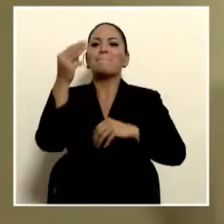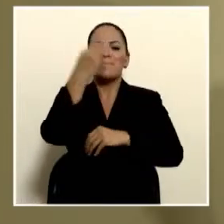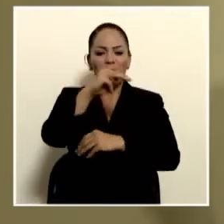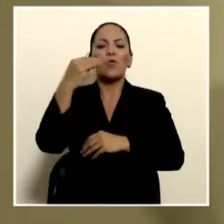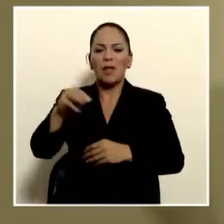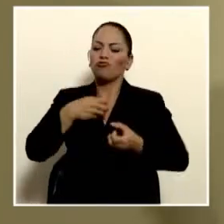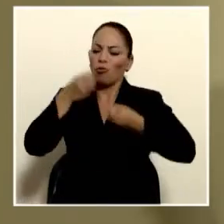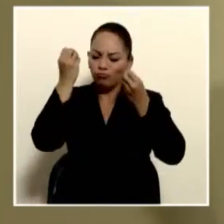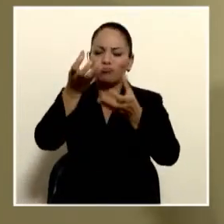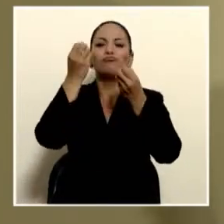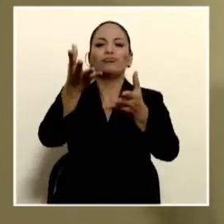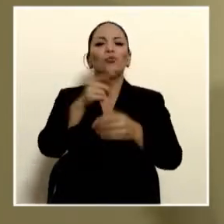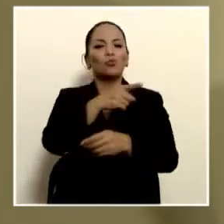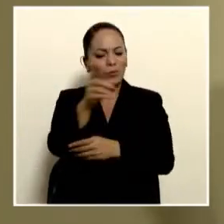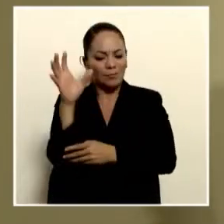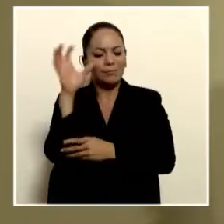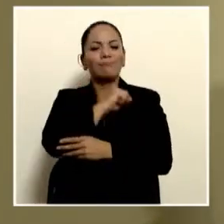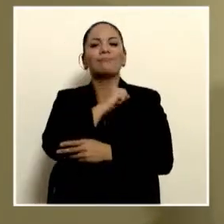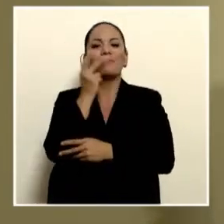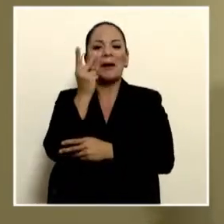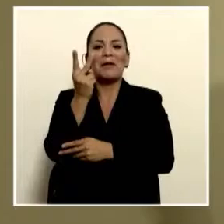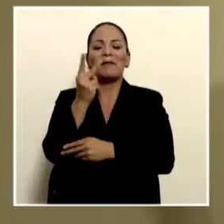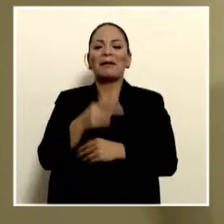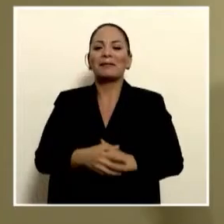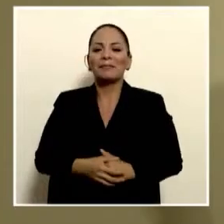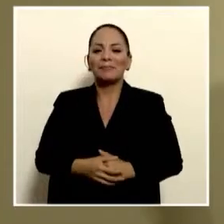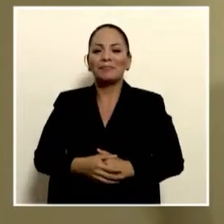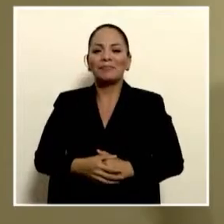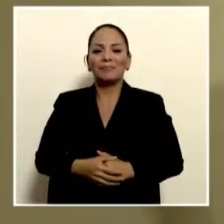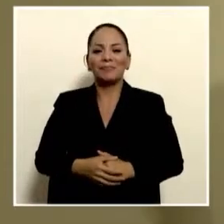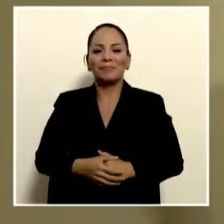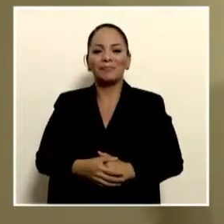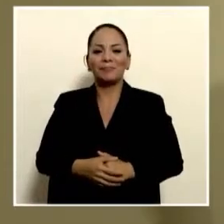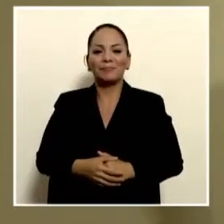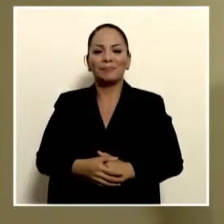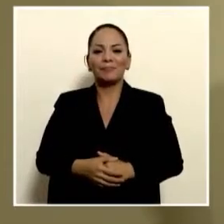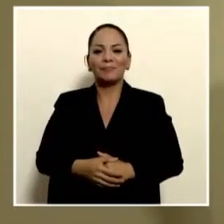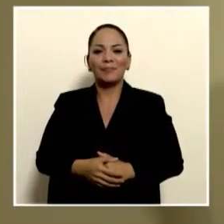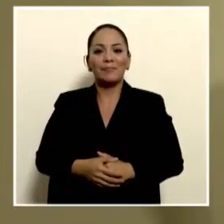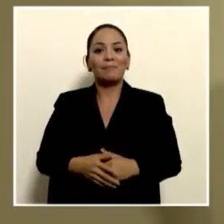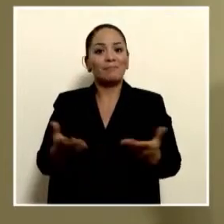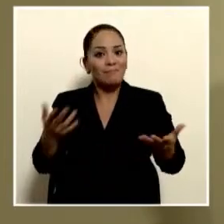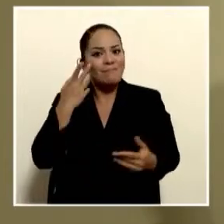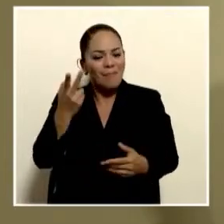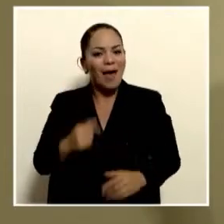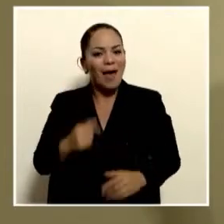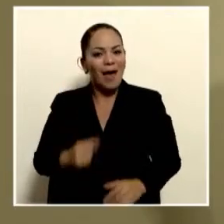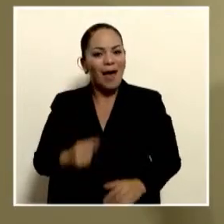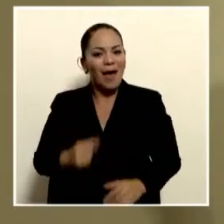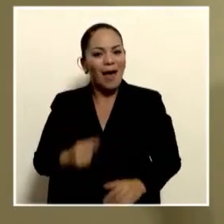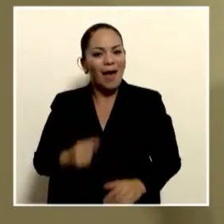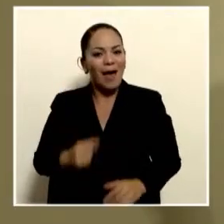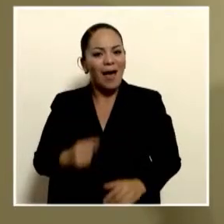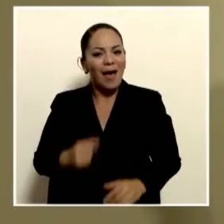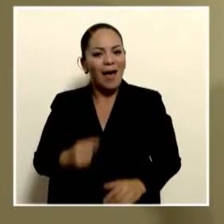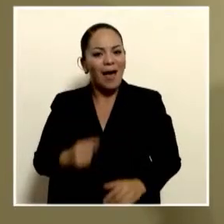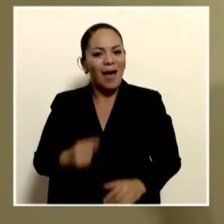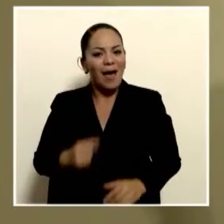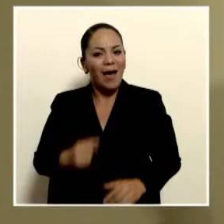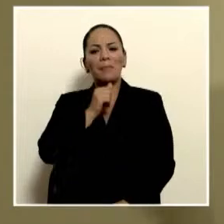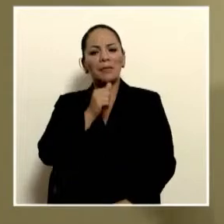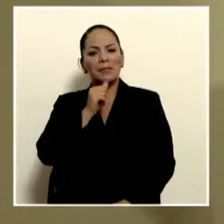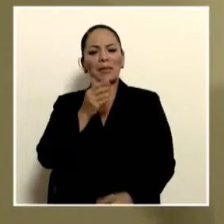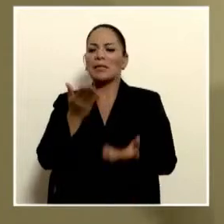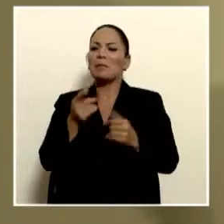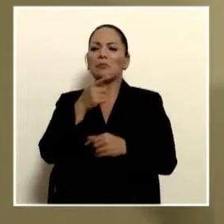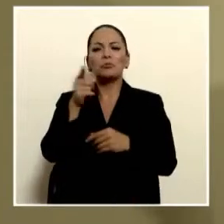miércoles. Van a ver. Que están apareciendo. Es que viera que yo soy una persona muy paciente, aunque no